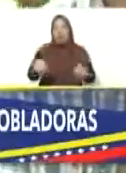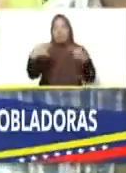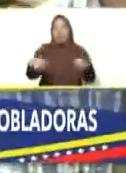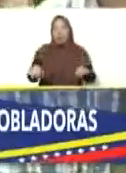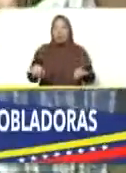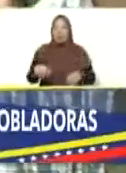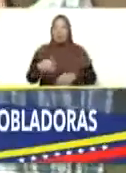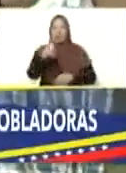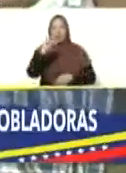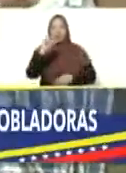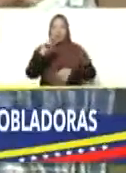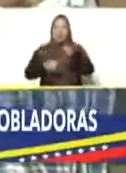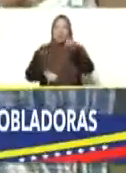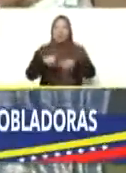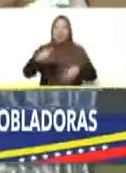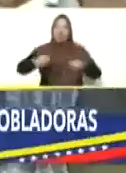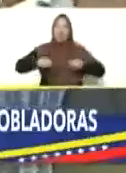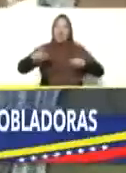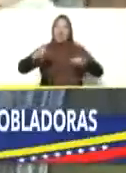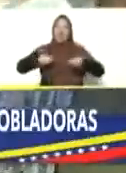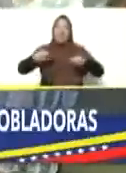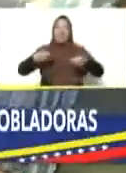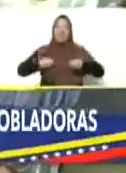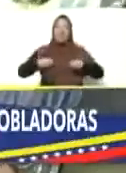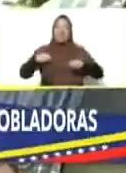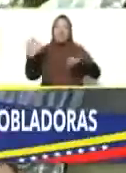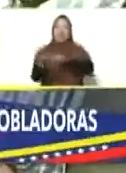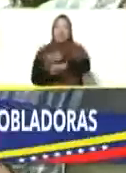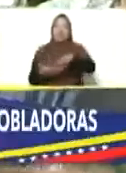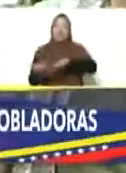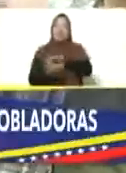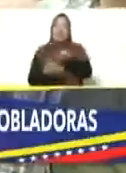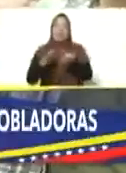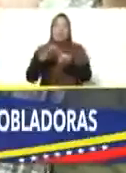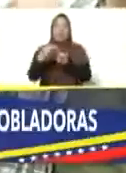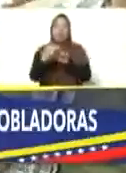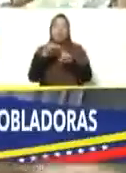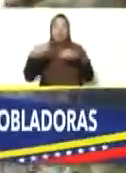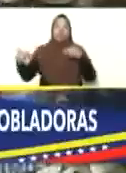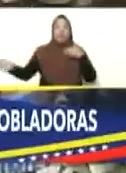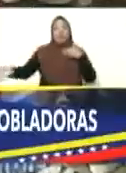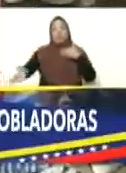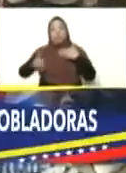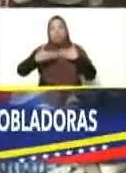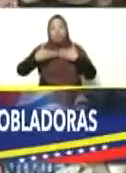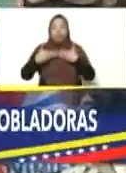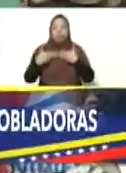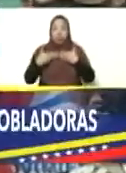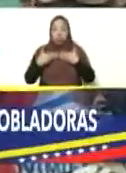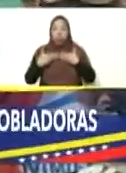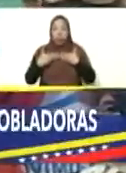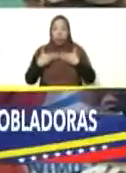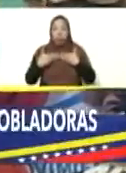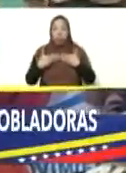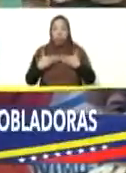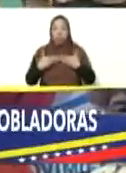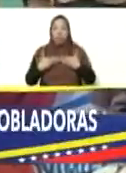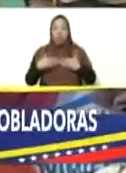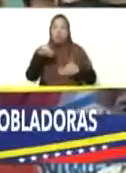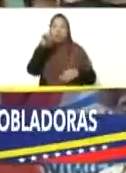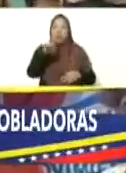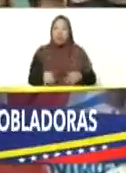que tiene las consecuencias de la crisis del bloqueo pero que también tenemos las